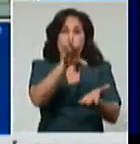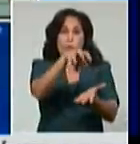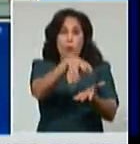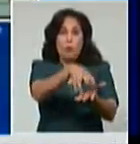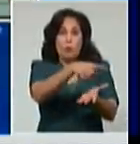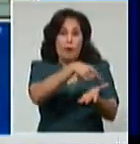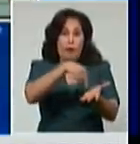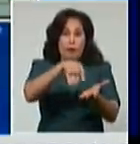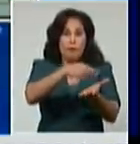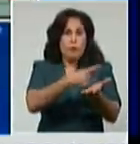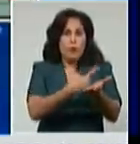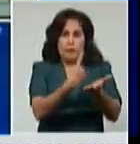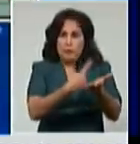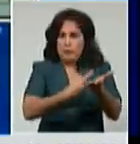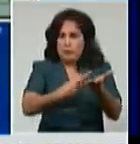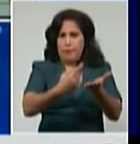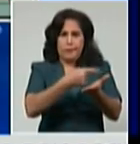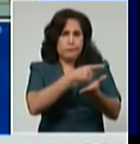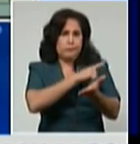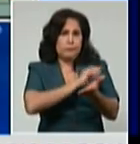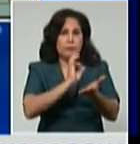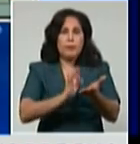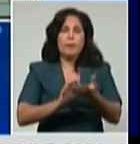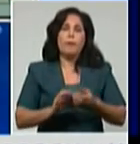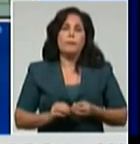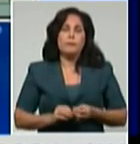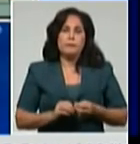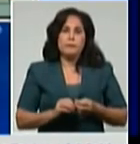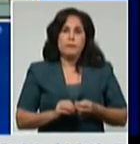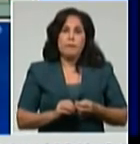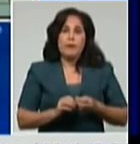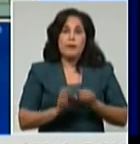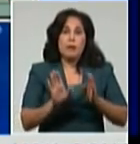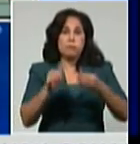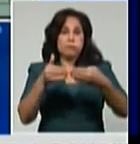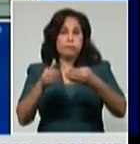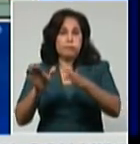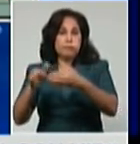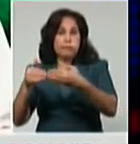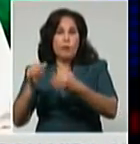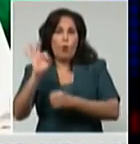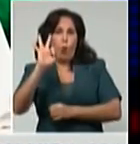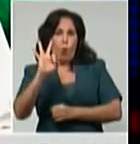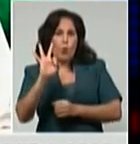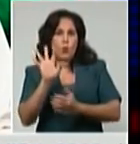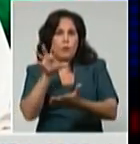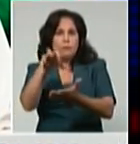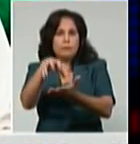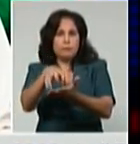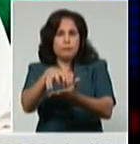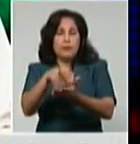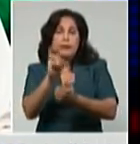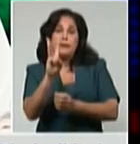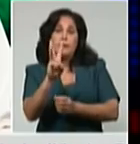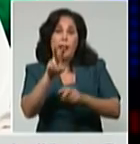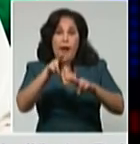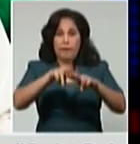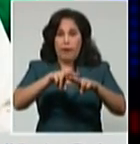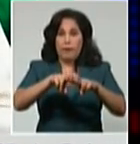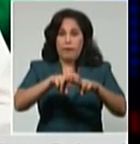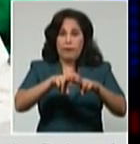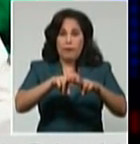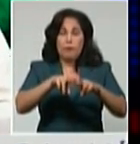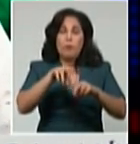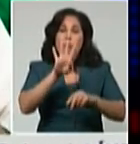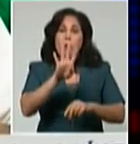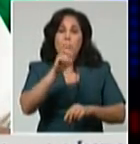que ha transcurrido, pues se han cerrado 8 eventos, 3 en La Habana, 4 en